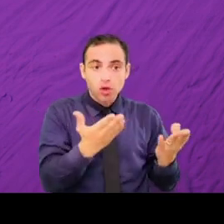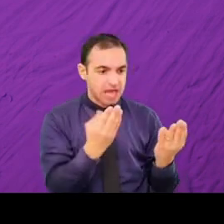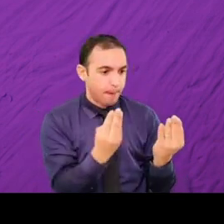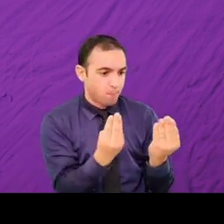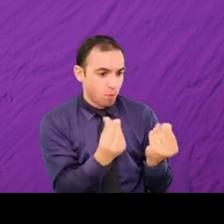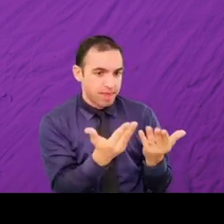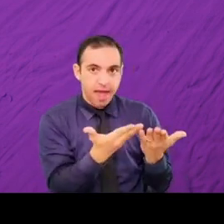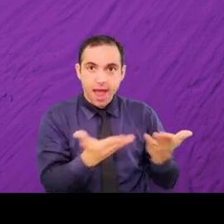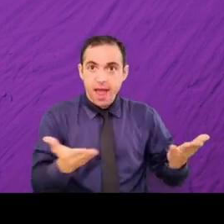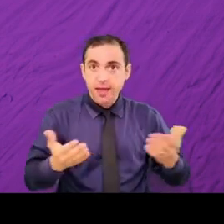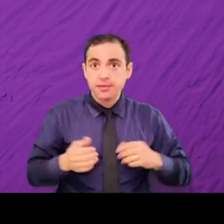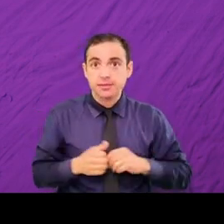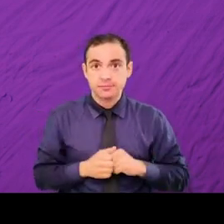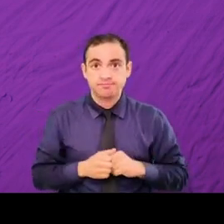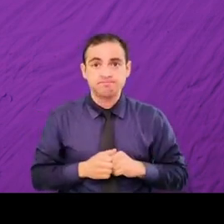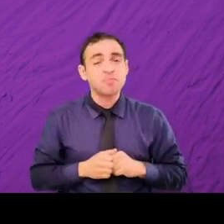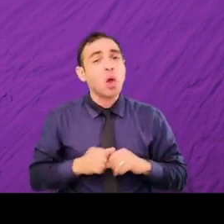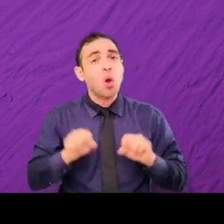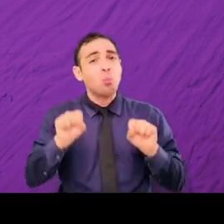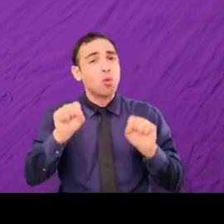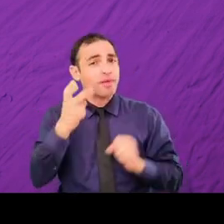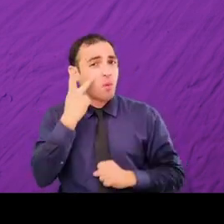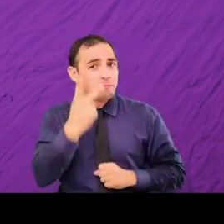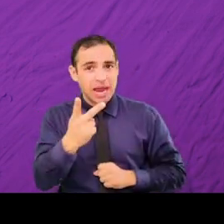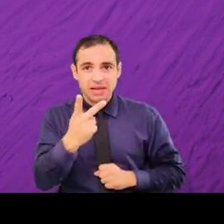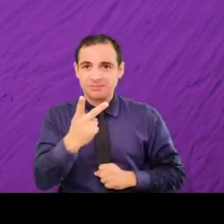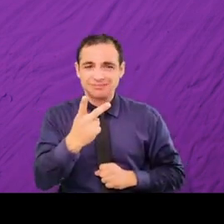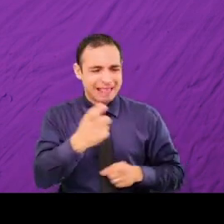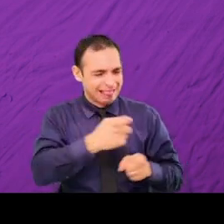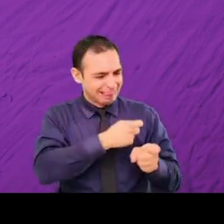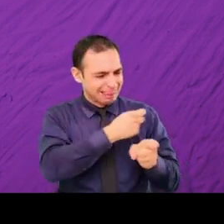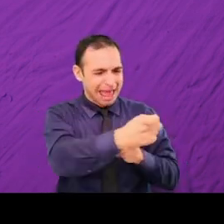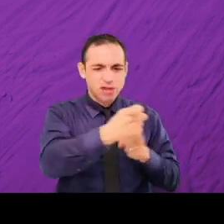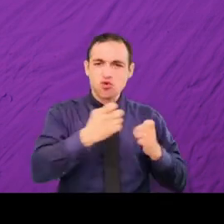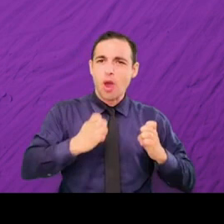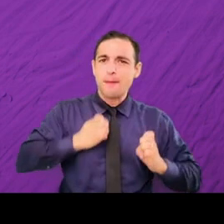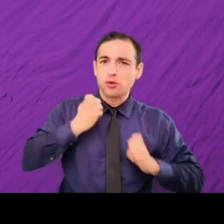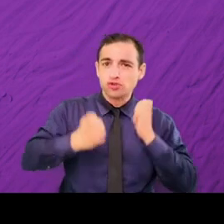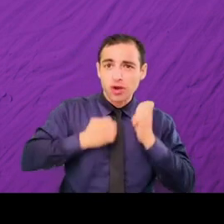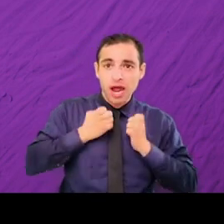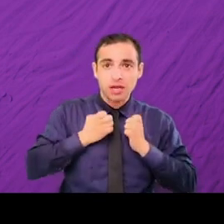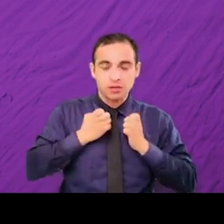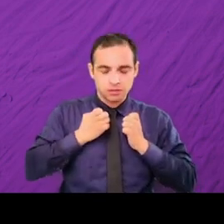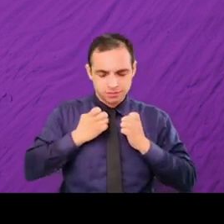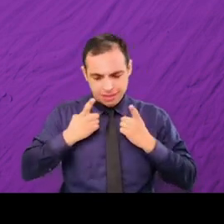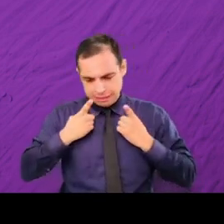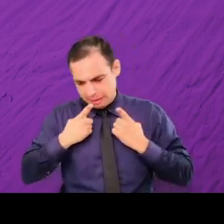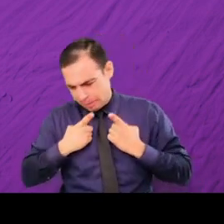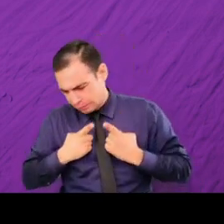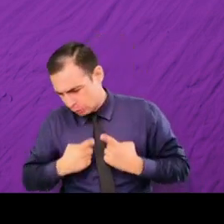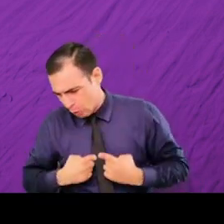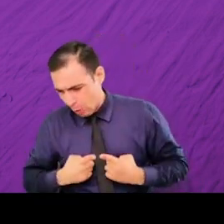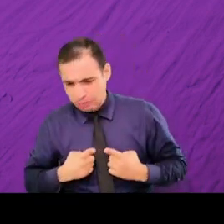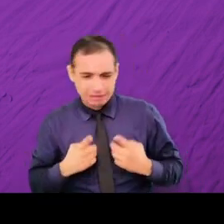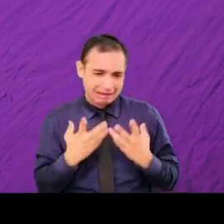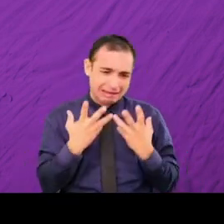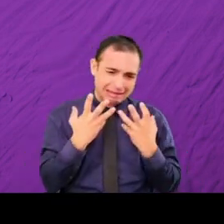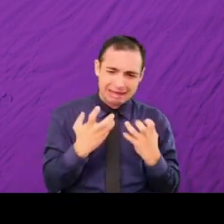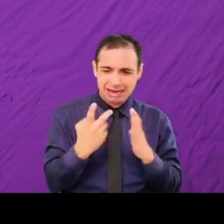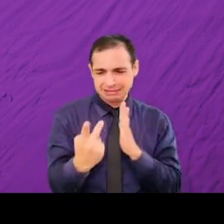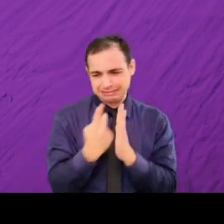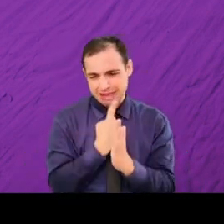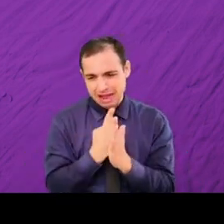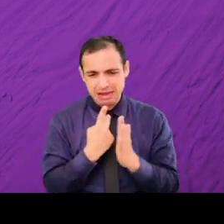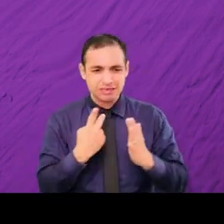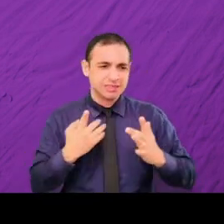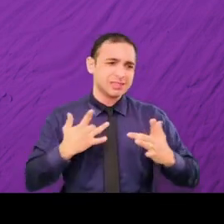pertenencias también se puede observar como grave daño emocional en depresivos con idea